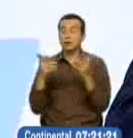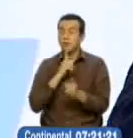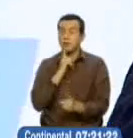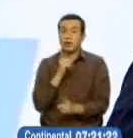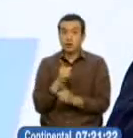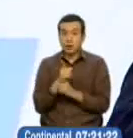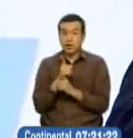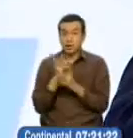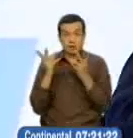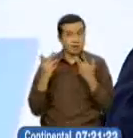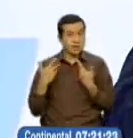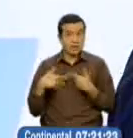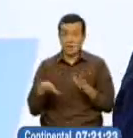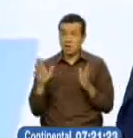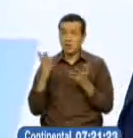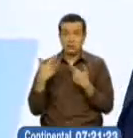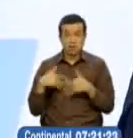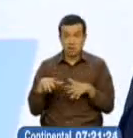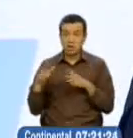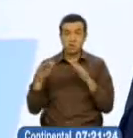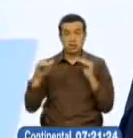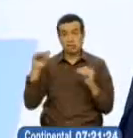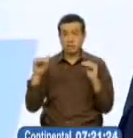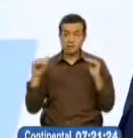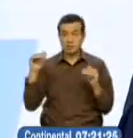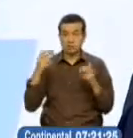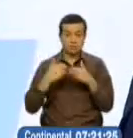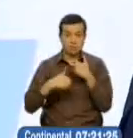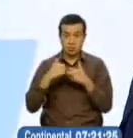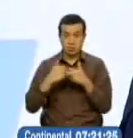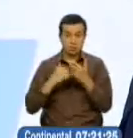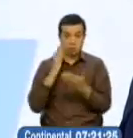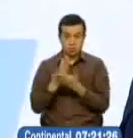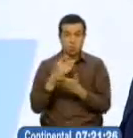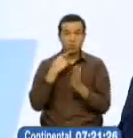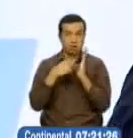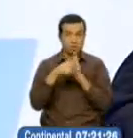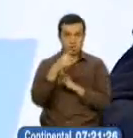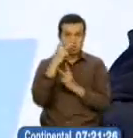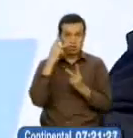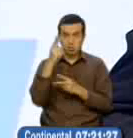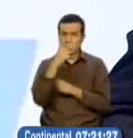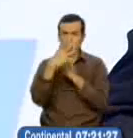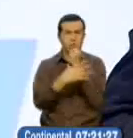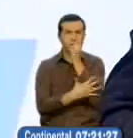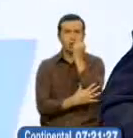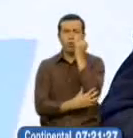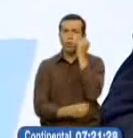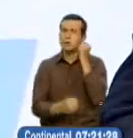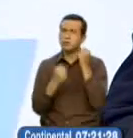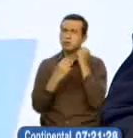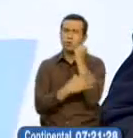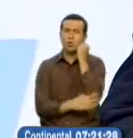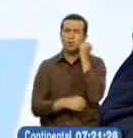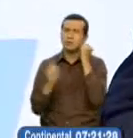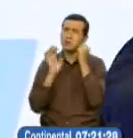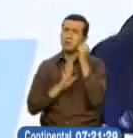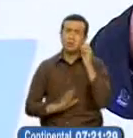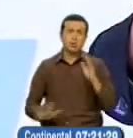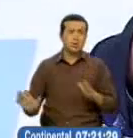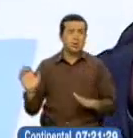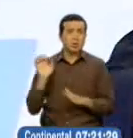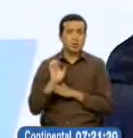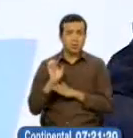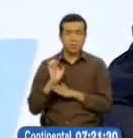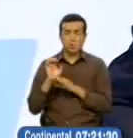realmente superemos los desequilibrios que hoy día tenemos. Si tú ves, Carlos, los niveles de pobreza que tiene el Ecuador, en